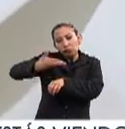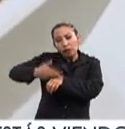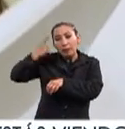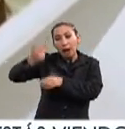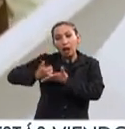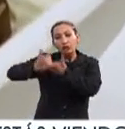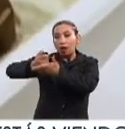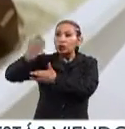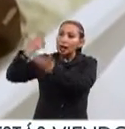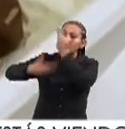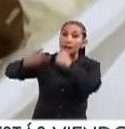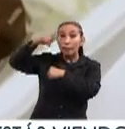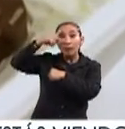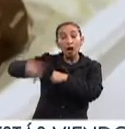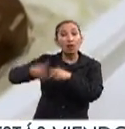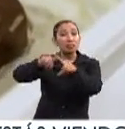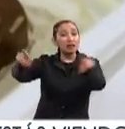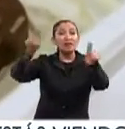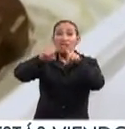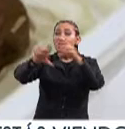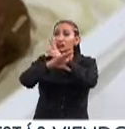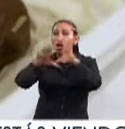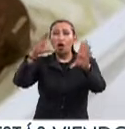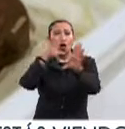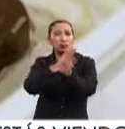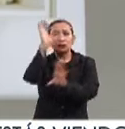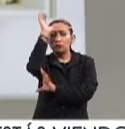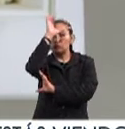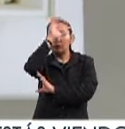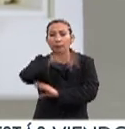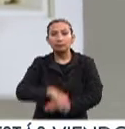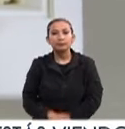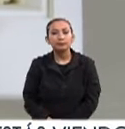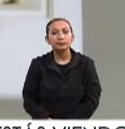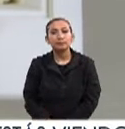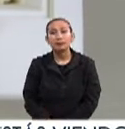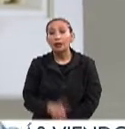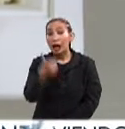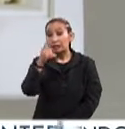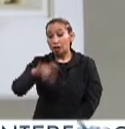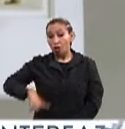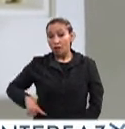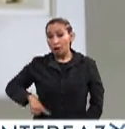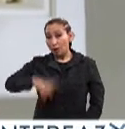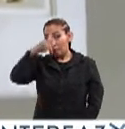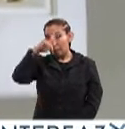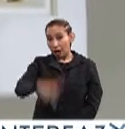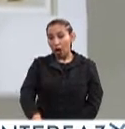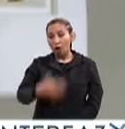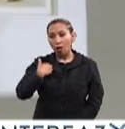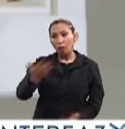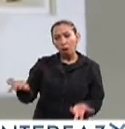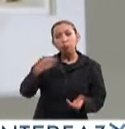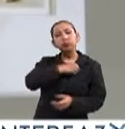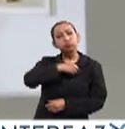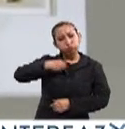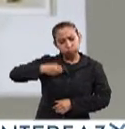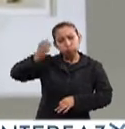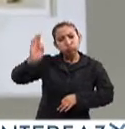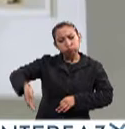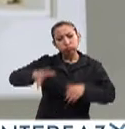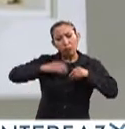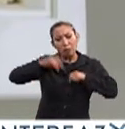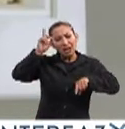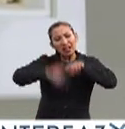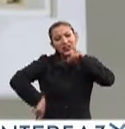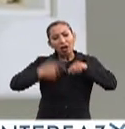ha permitido la devolución a México de invaluables tesoros históricos. Es así que el gobierno de México refrenda su compromiso de combatir